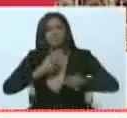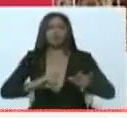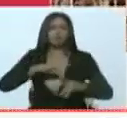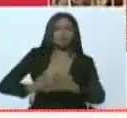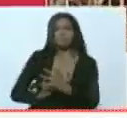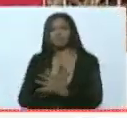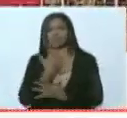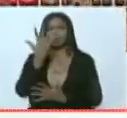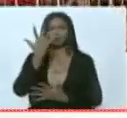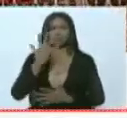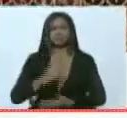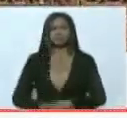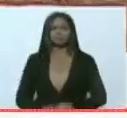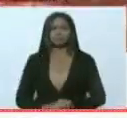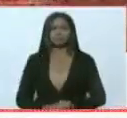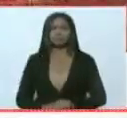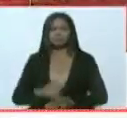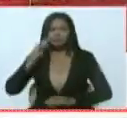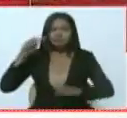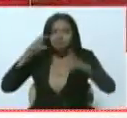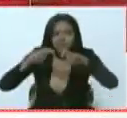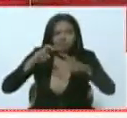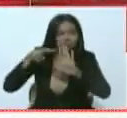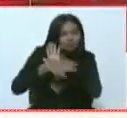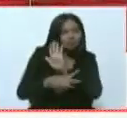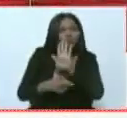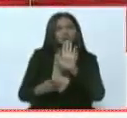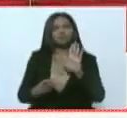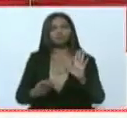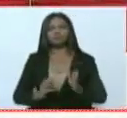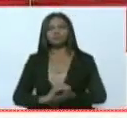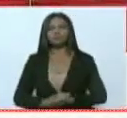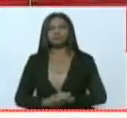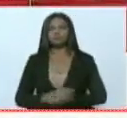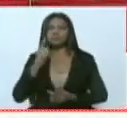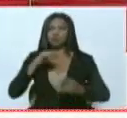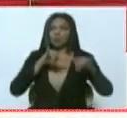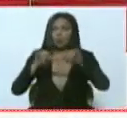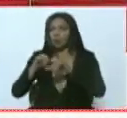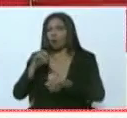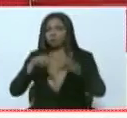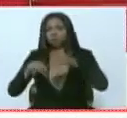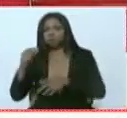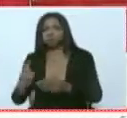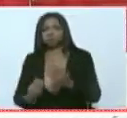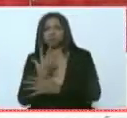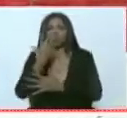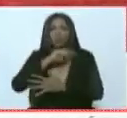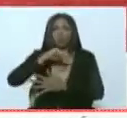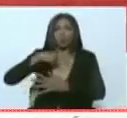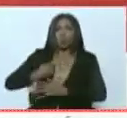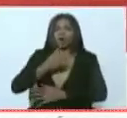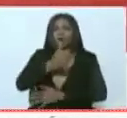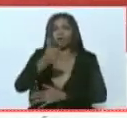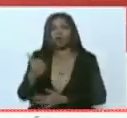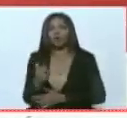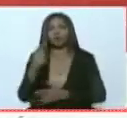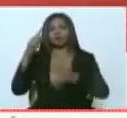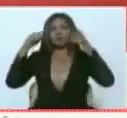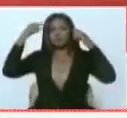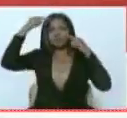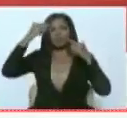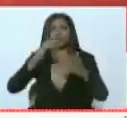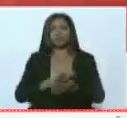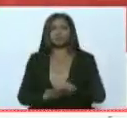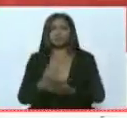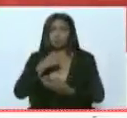pasión, estrategia. Eso fue lo que sembró nuestro comandante Chávez. Y